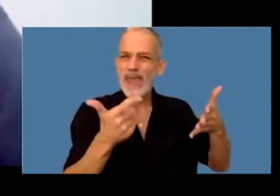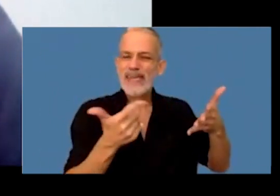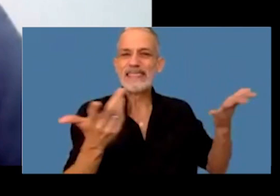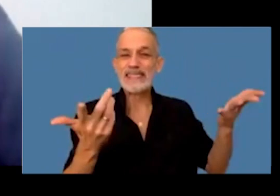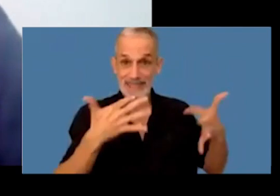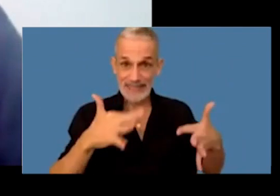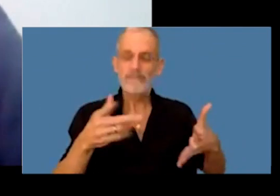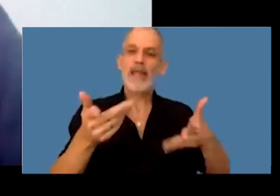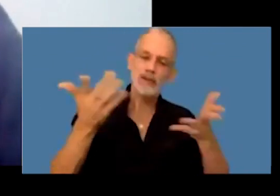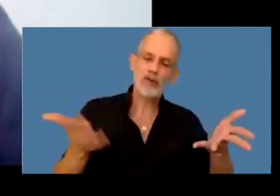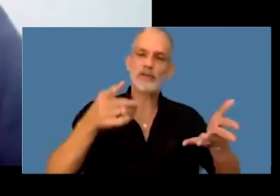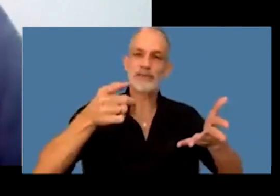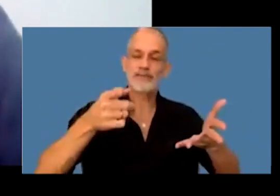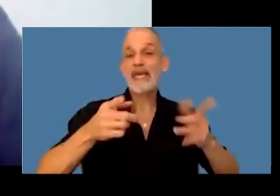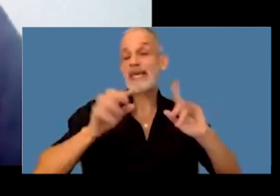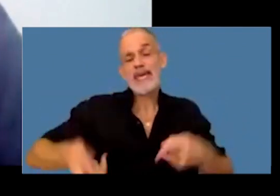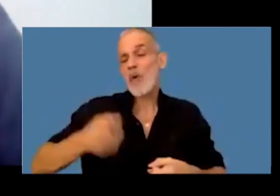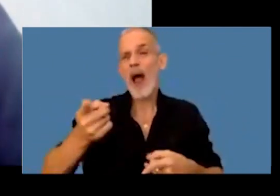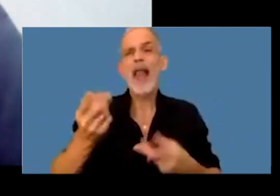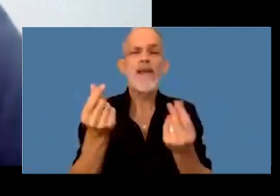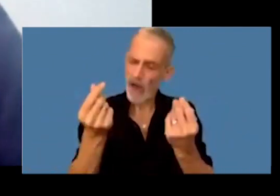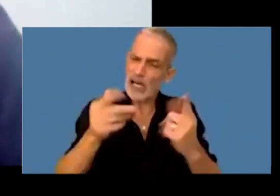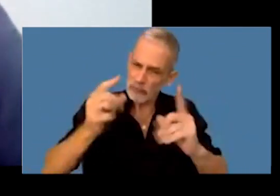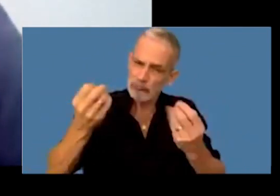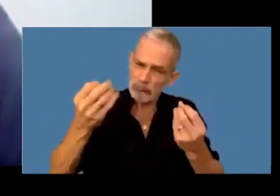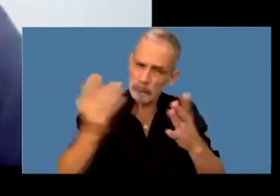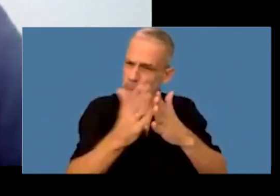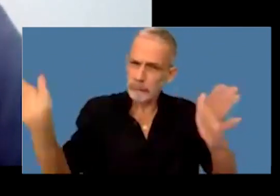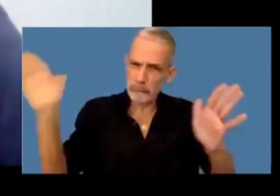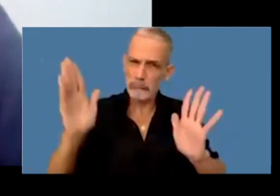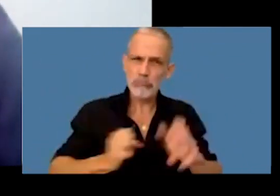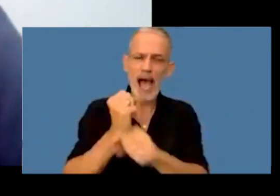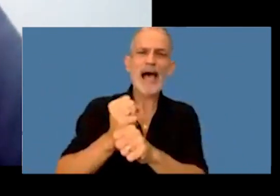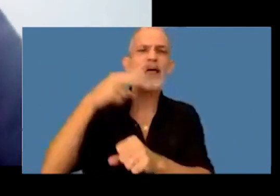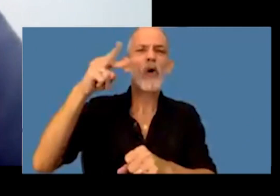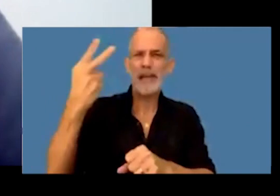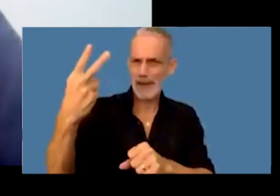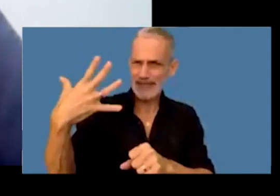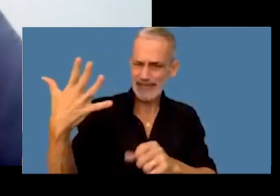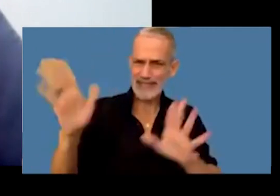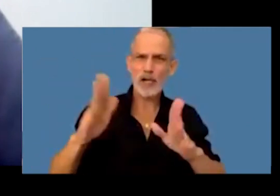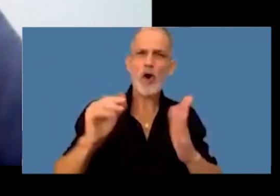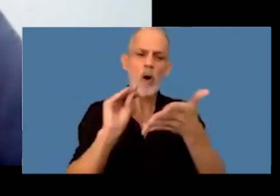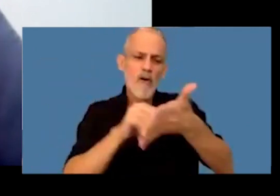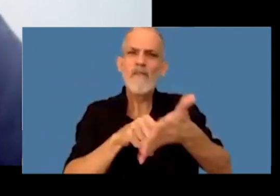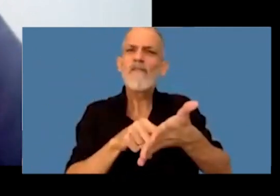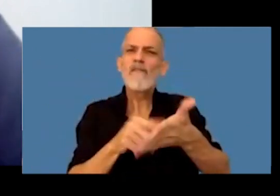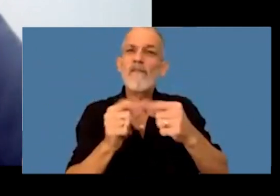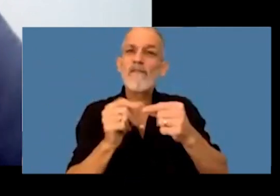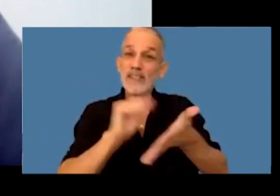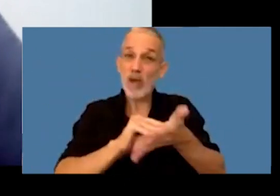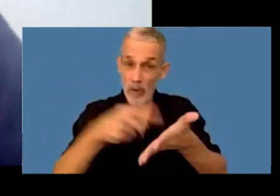hasta, de todas maneras, tiene vigencia y tiene cobertura hasta el momento de